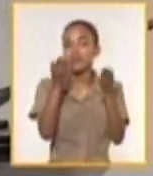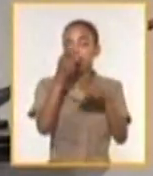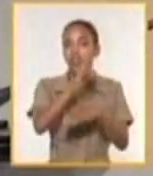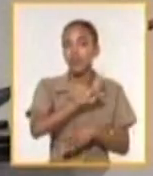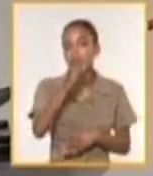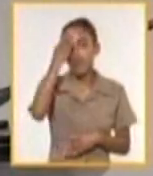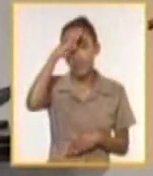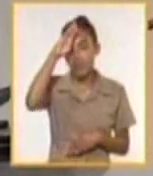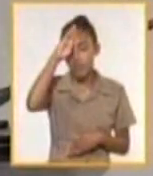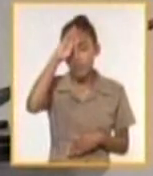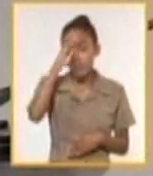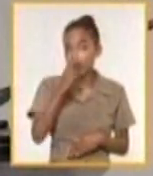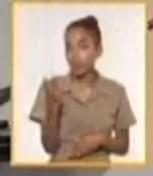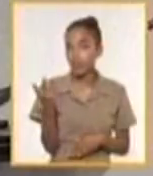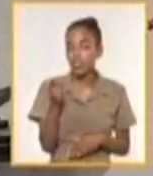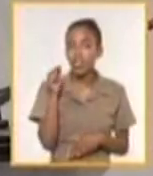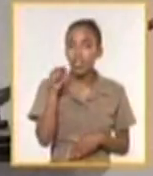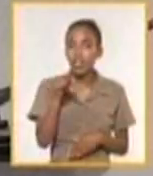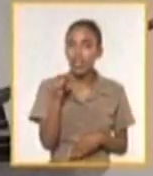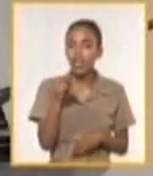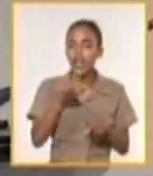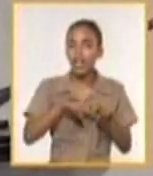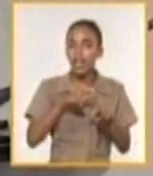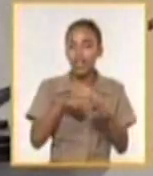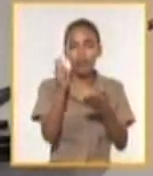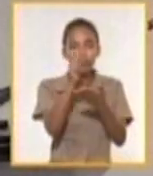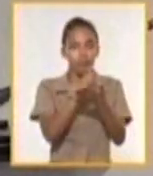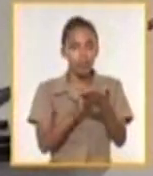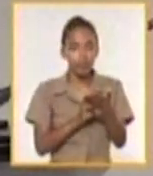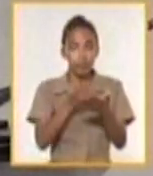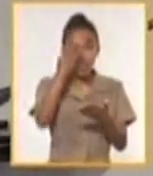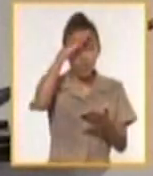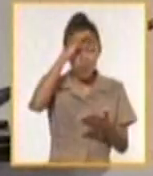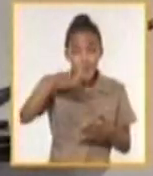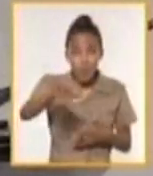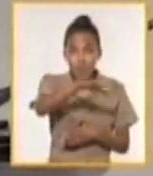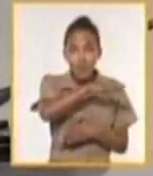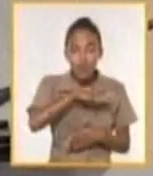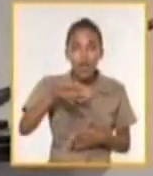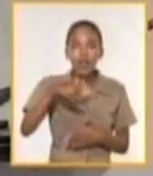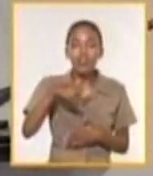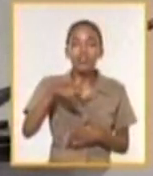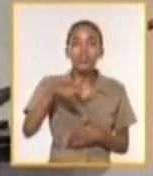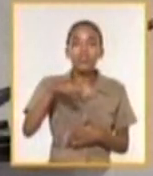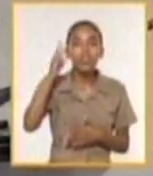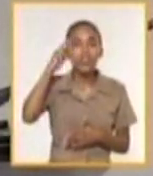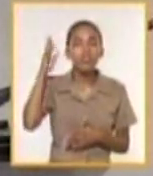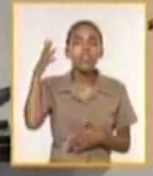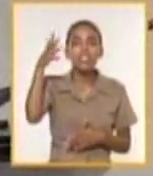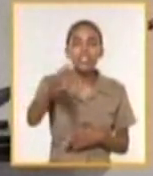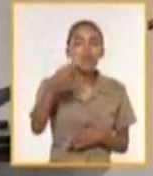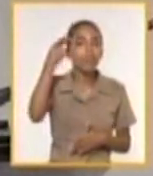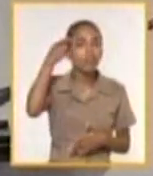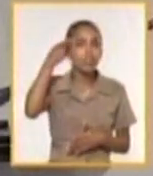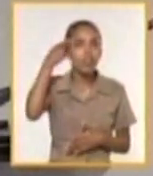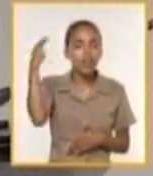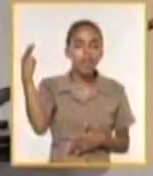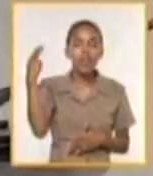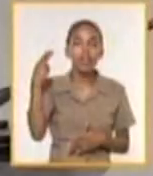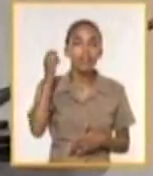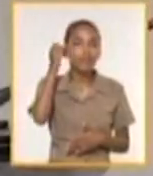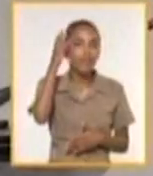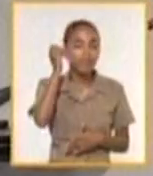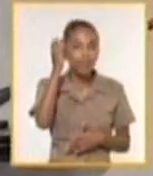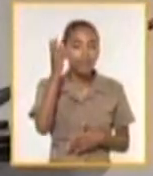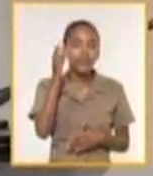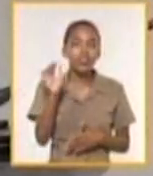extrañar que escribiera Armando Hart: los cubanos no olvidaremos jamás su talento, genio y originalidad, porque